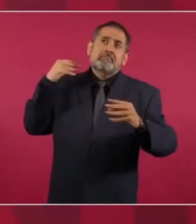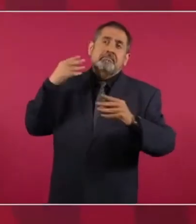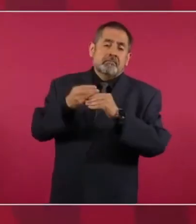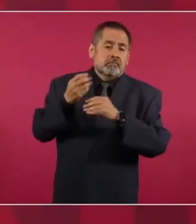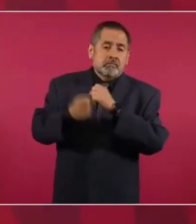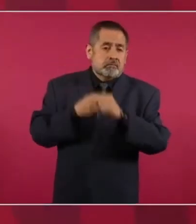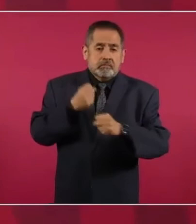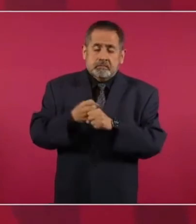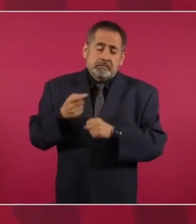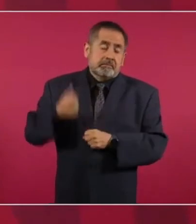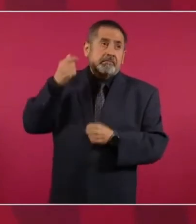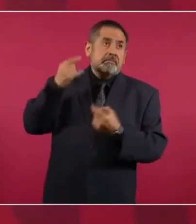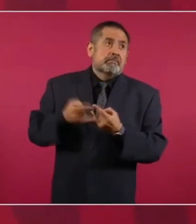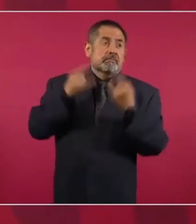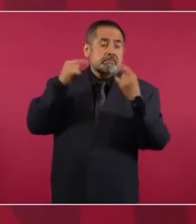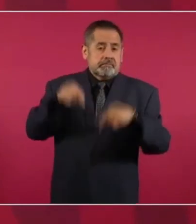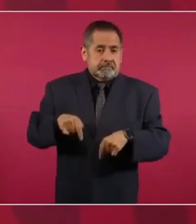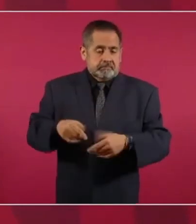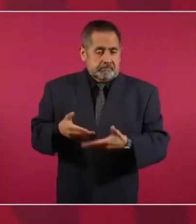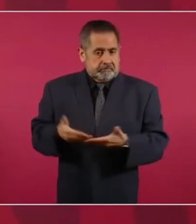años